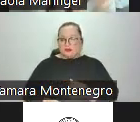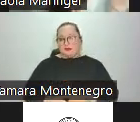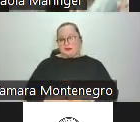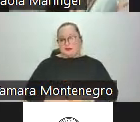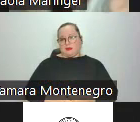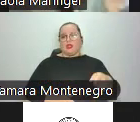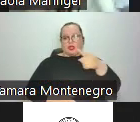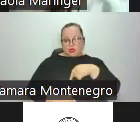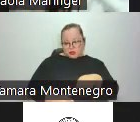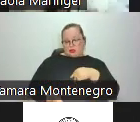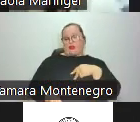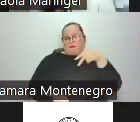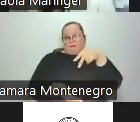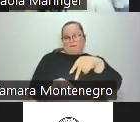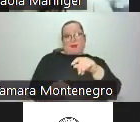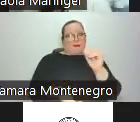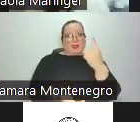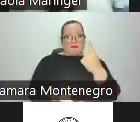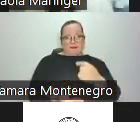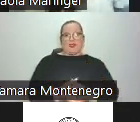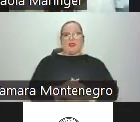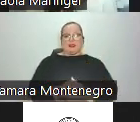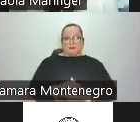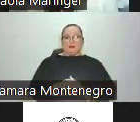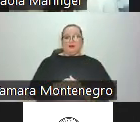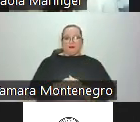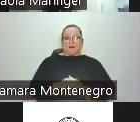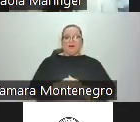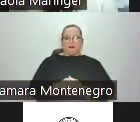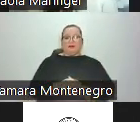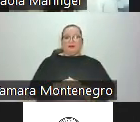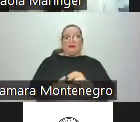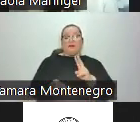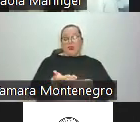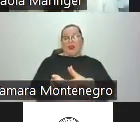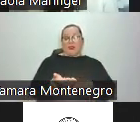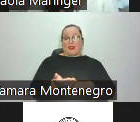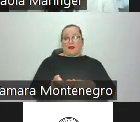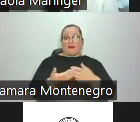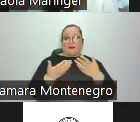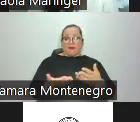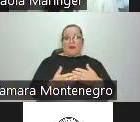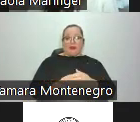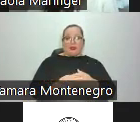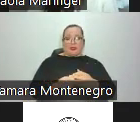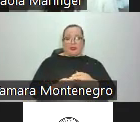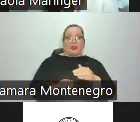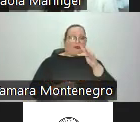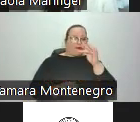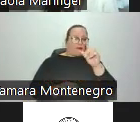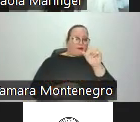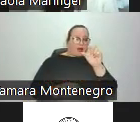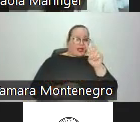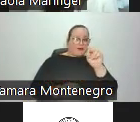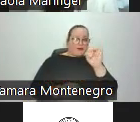Somos Eso, protagonistas, somos somos protagonistas, Paola. protagonistas. Somos Sí. totalmente protagonistas. Ahí veo que Flavia está levantando la